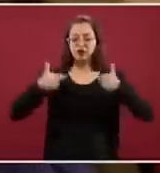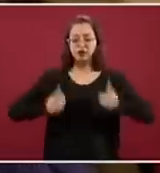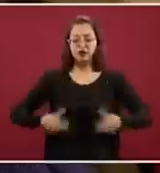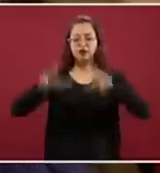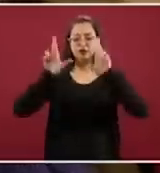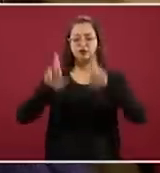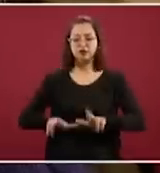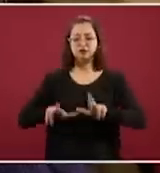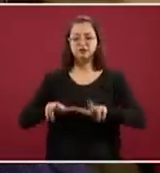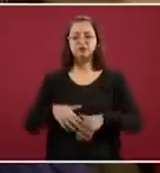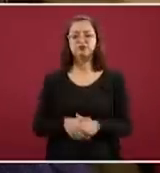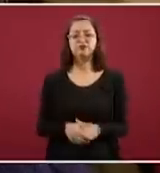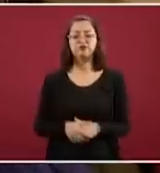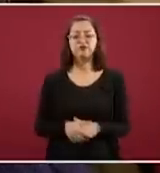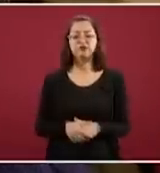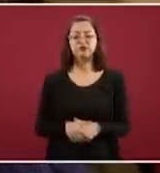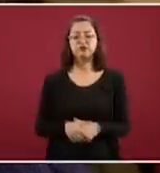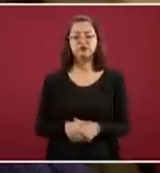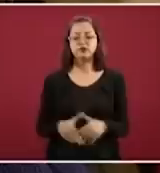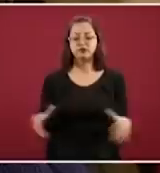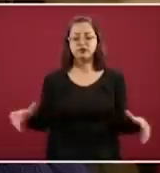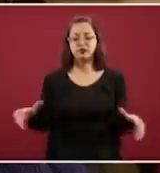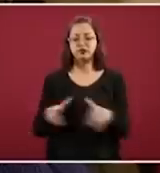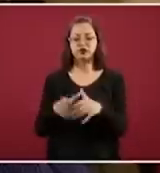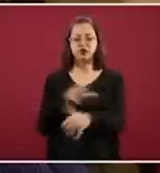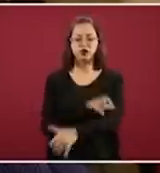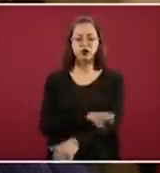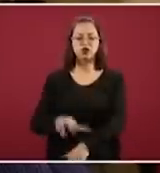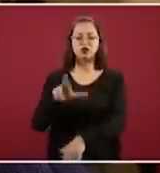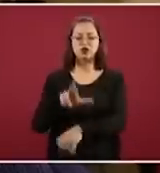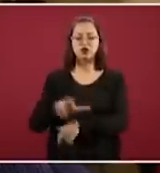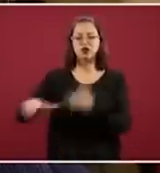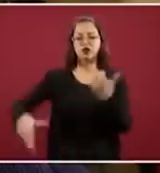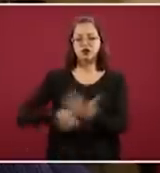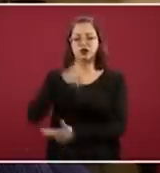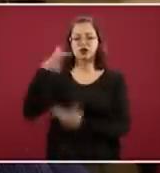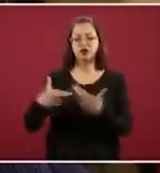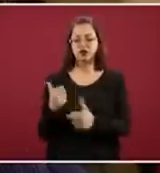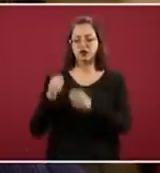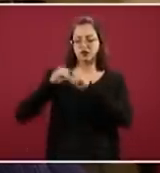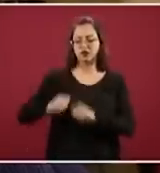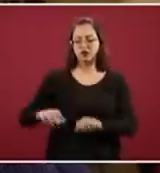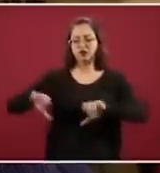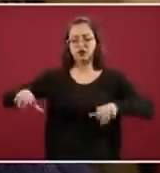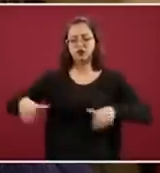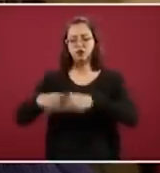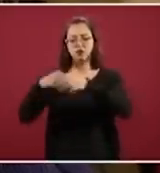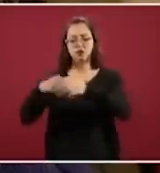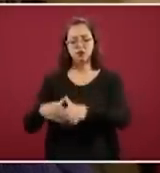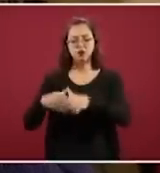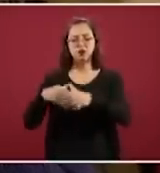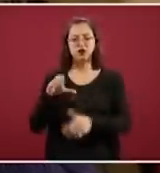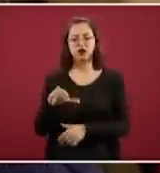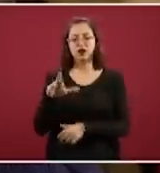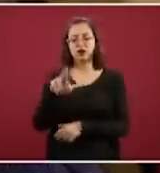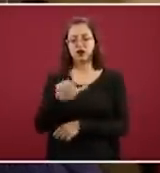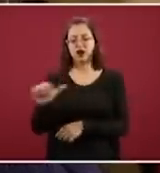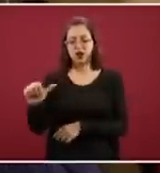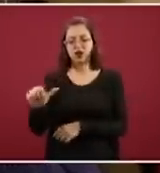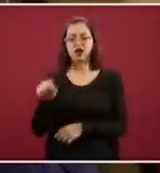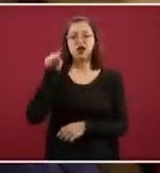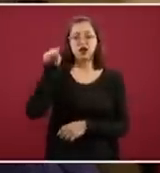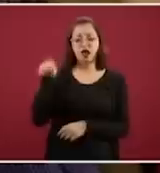Su representación se llama Coordinadora Regional de Autoridades Comunitarias. La CRA es